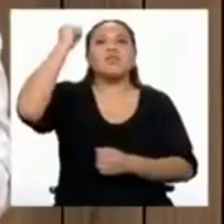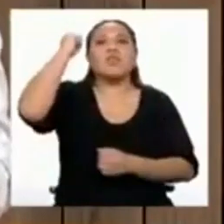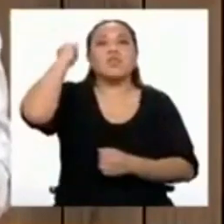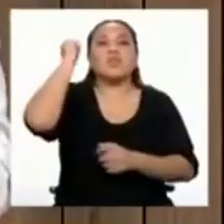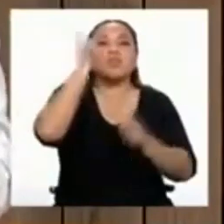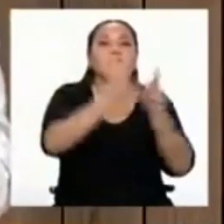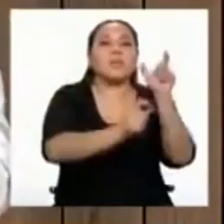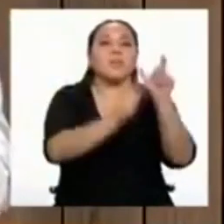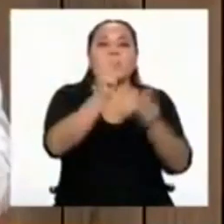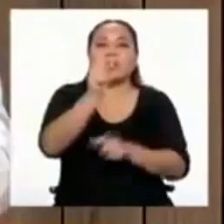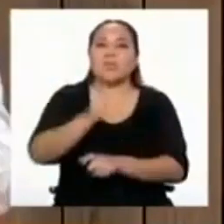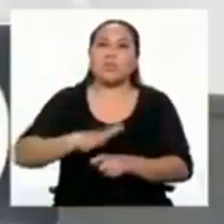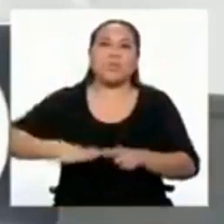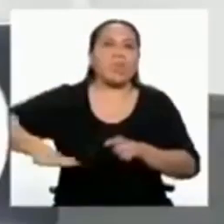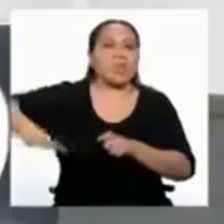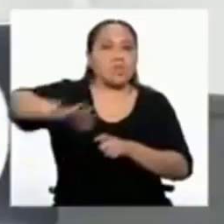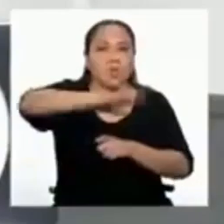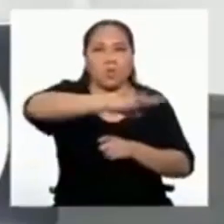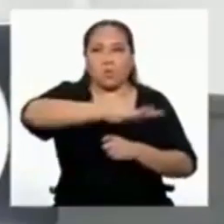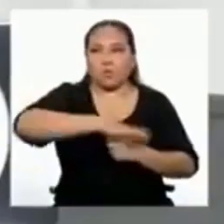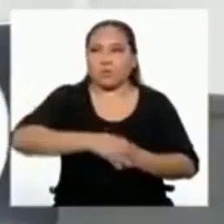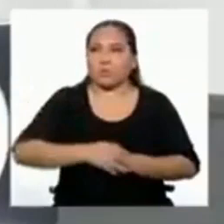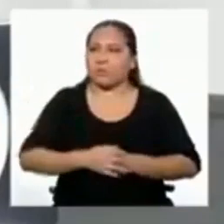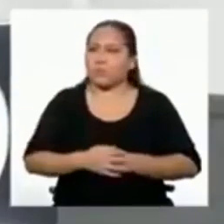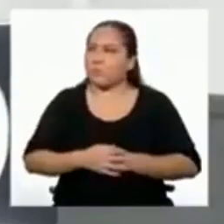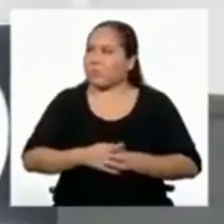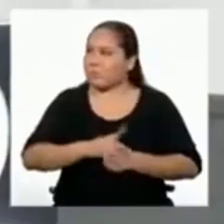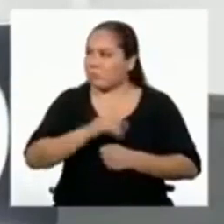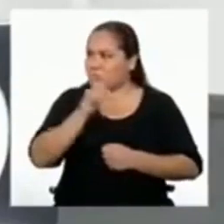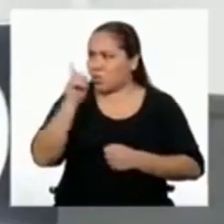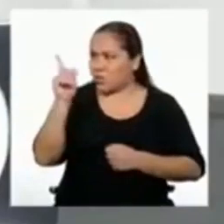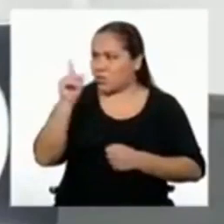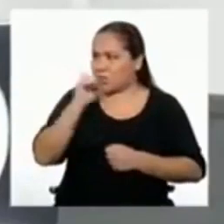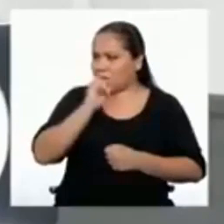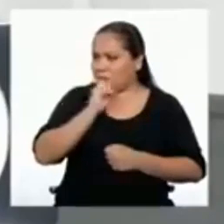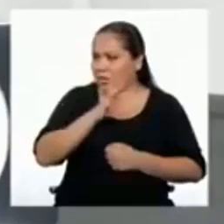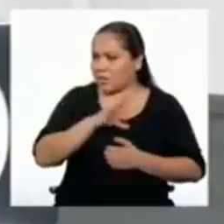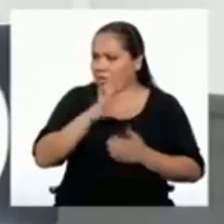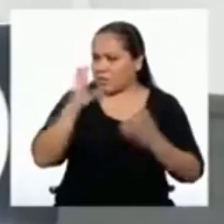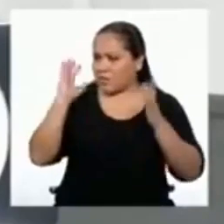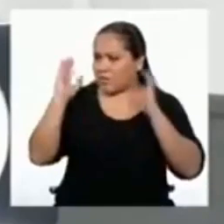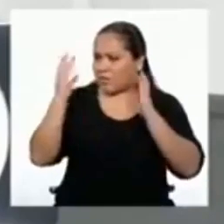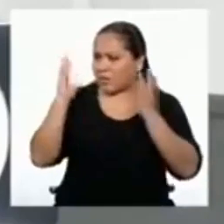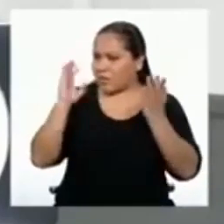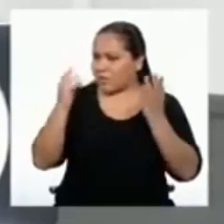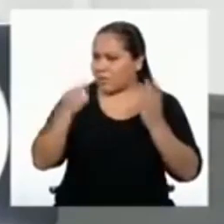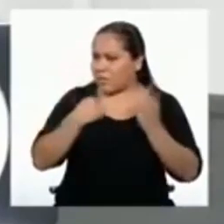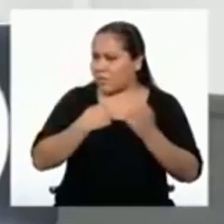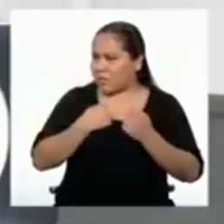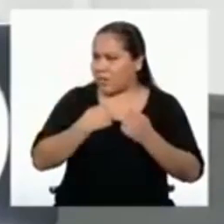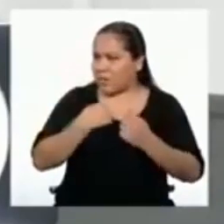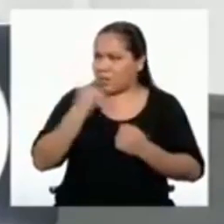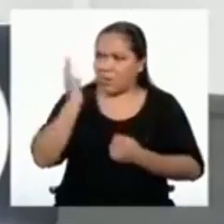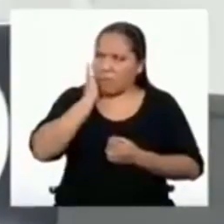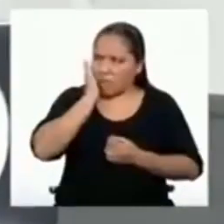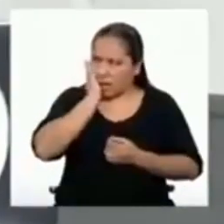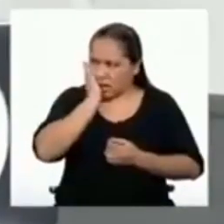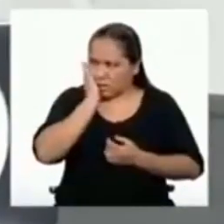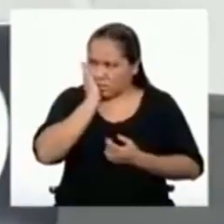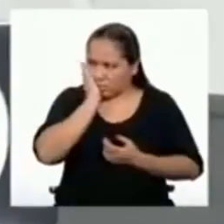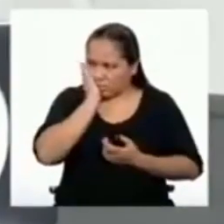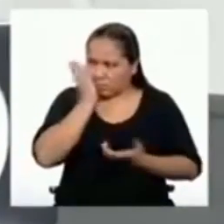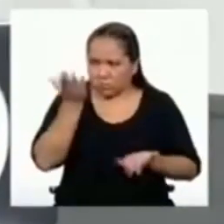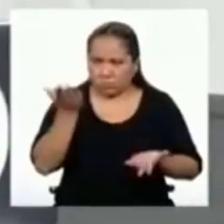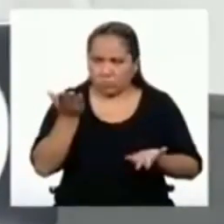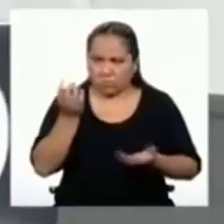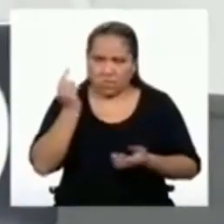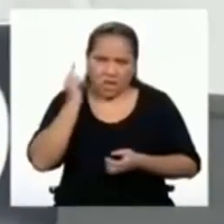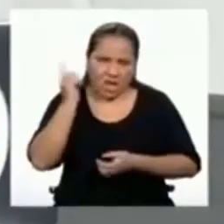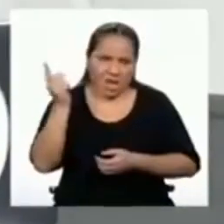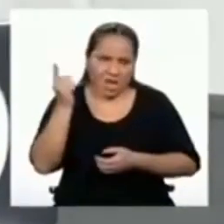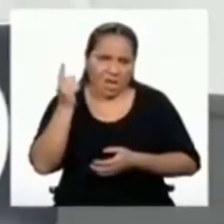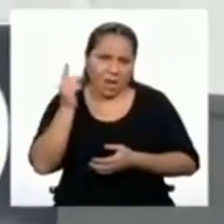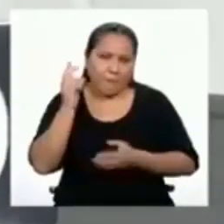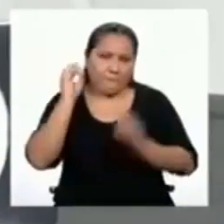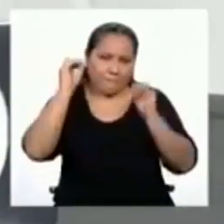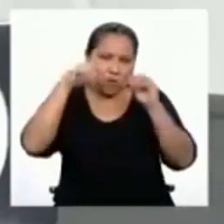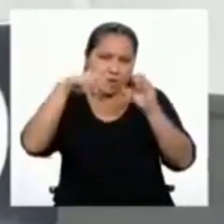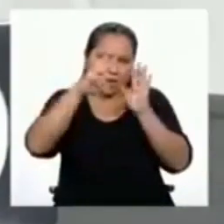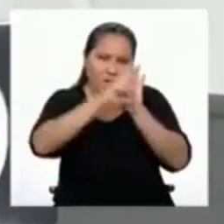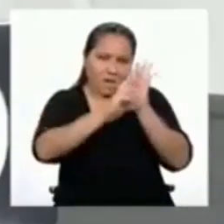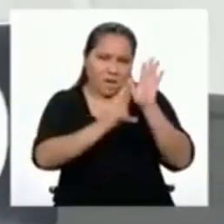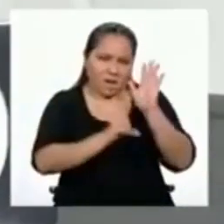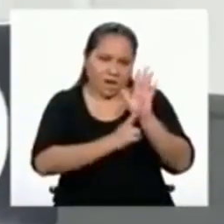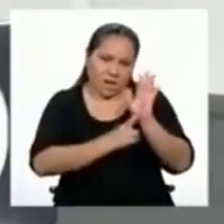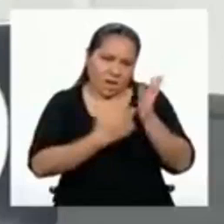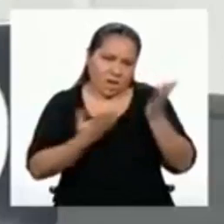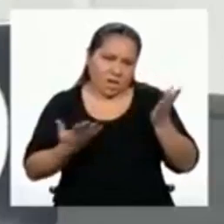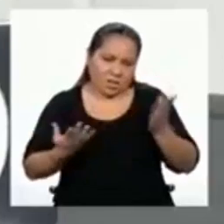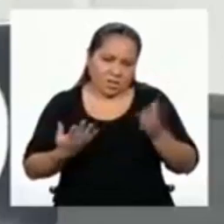de todas y todos. Eso que acaba de decir se parece a lo que hace mi mamá en mi casa. Al final ella pone las reglas y